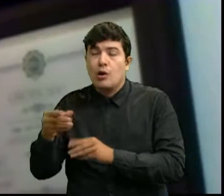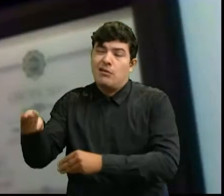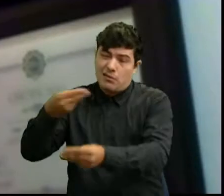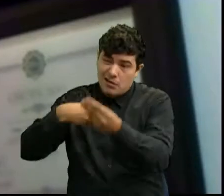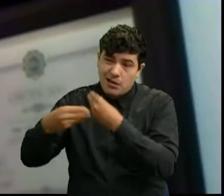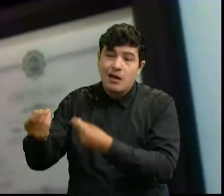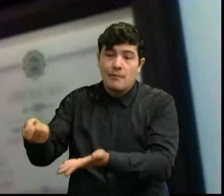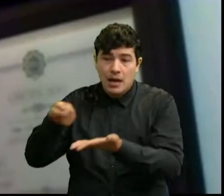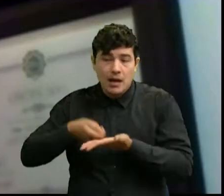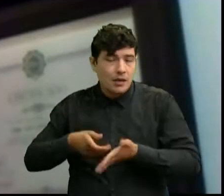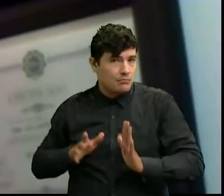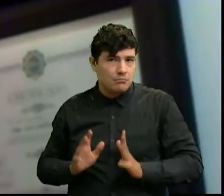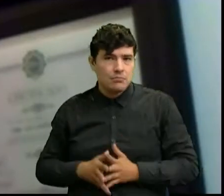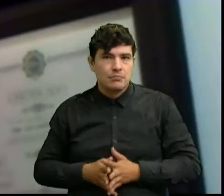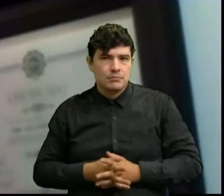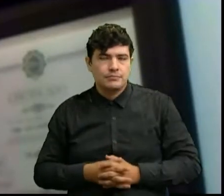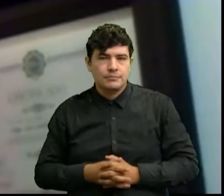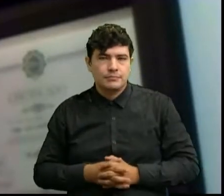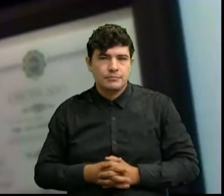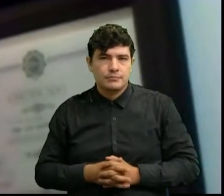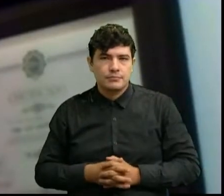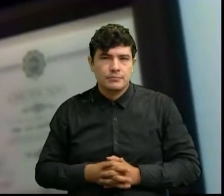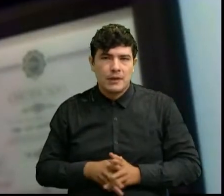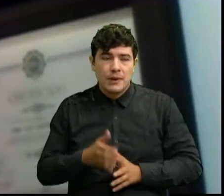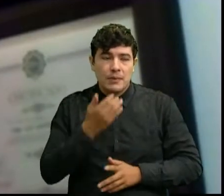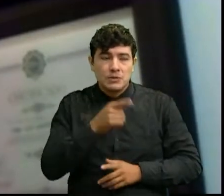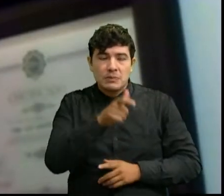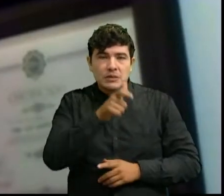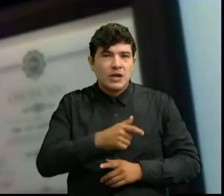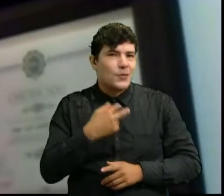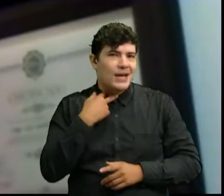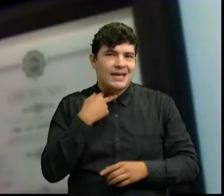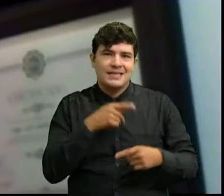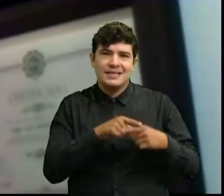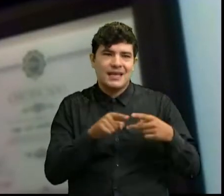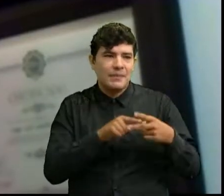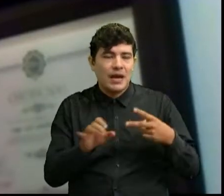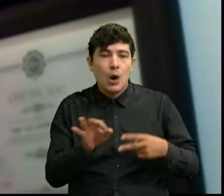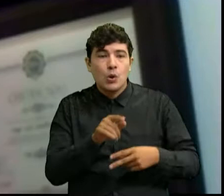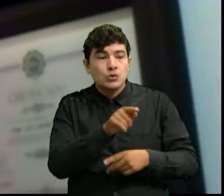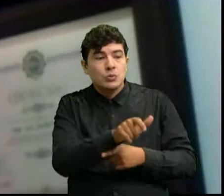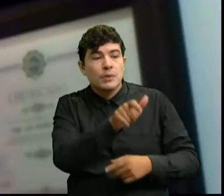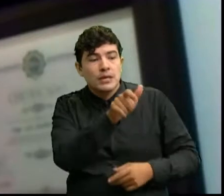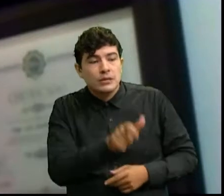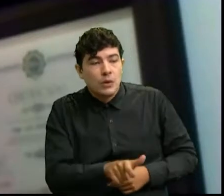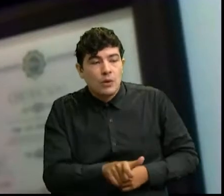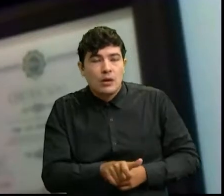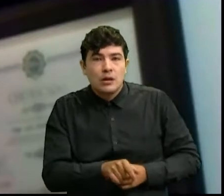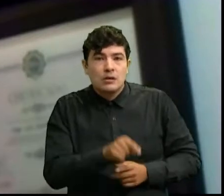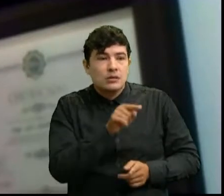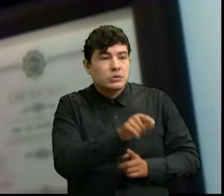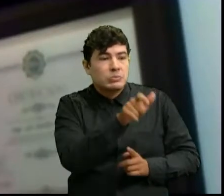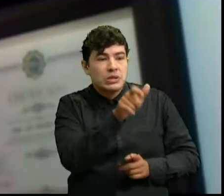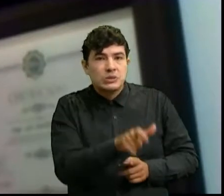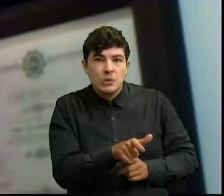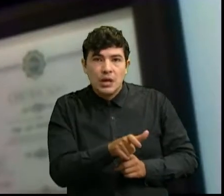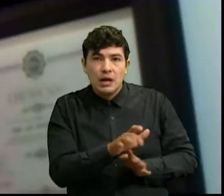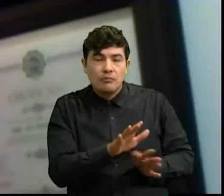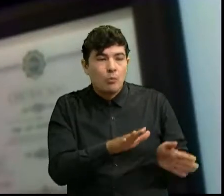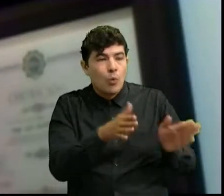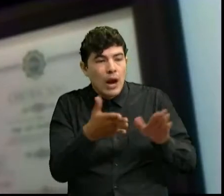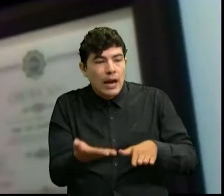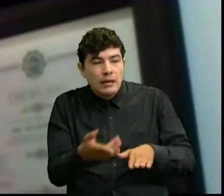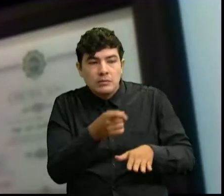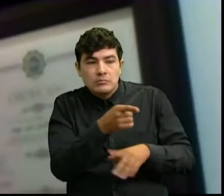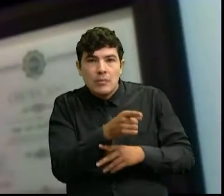tiene derecho a pensión de invalidez o cuando el causante no deja causada una pensión de sobrevivientes. Es